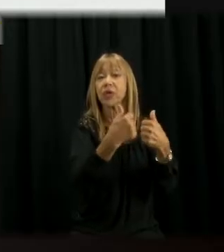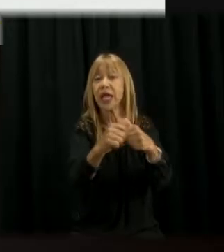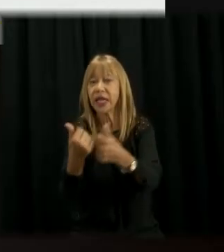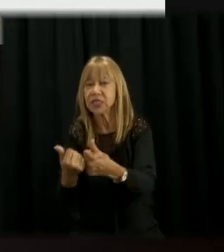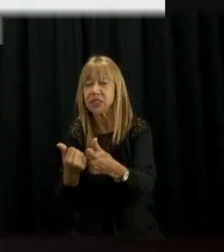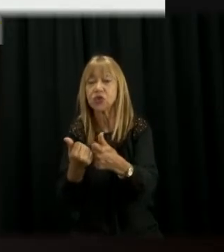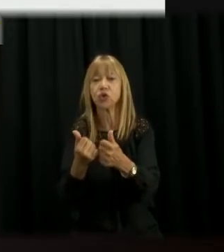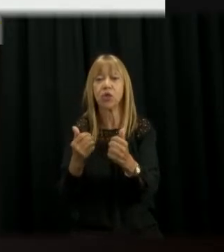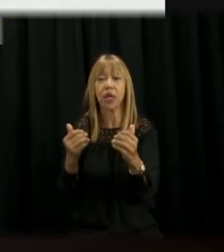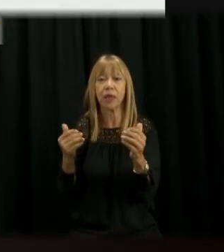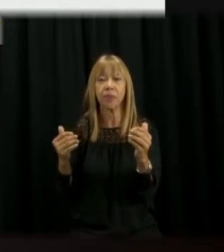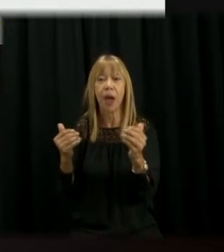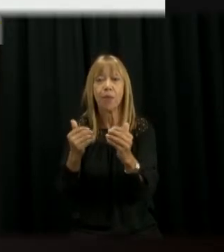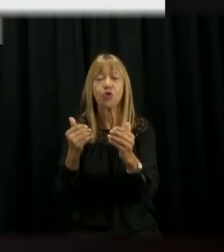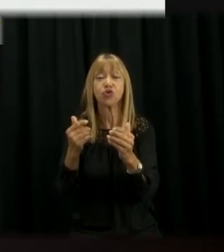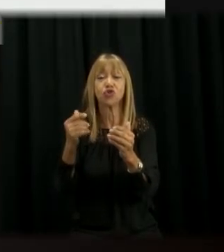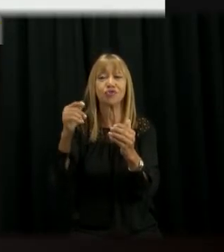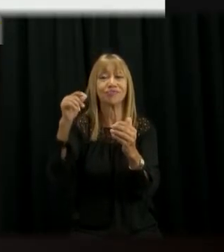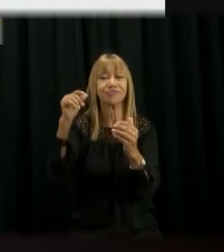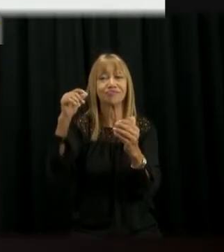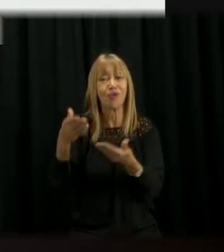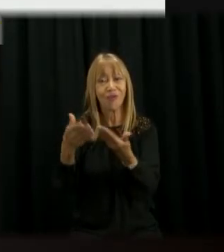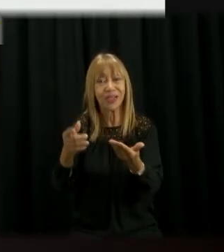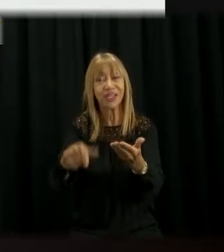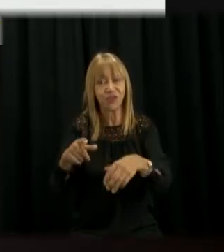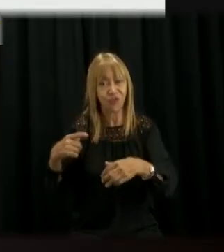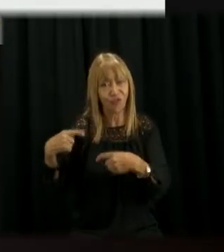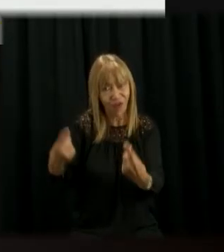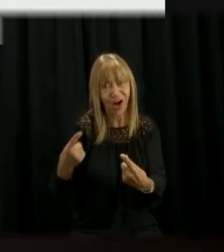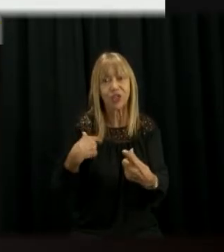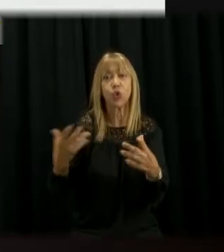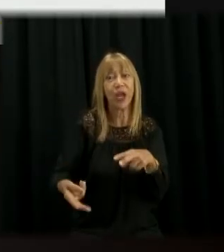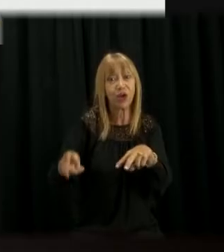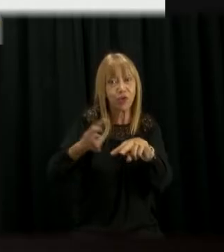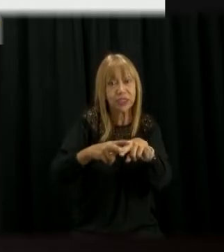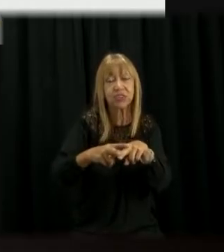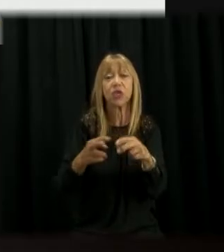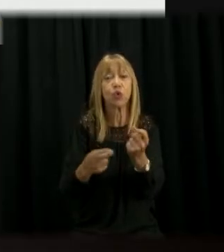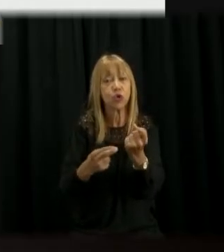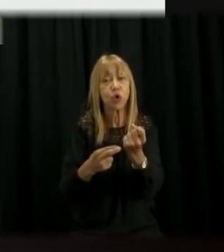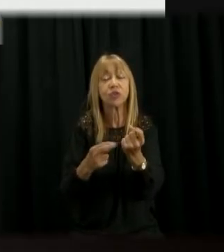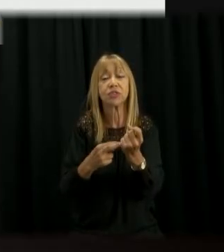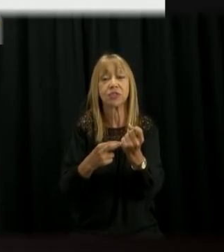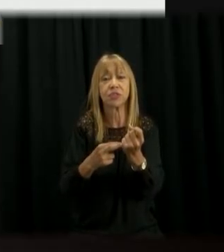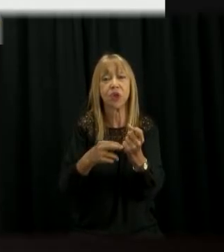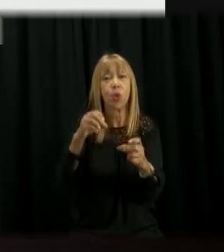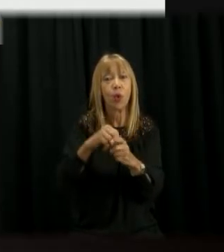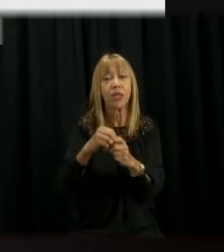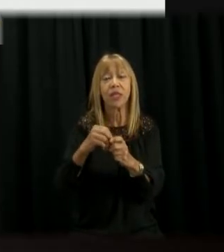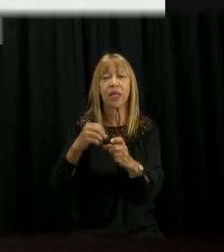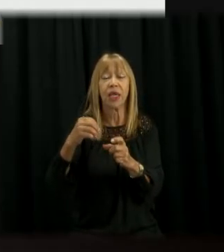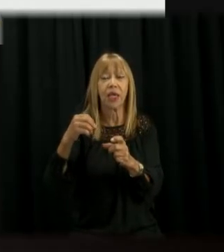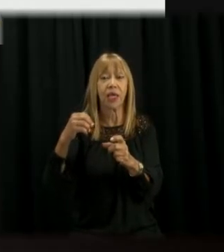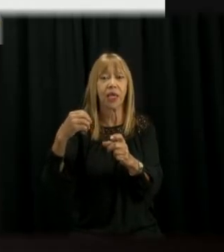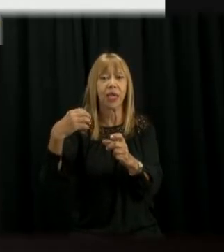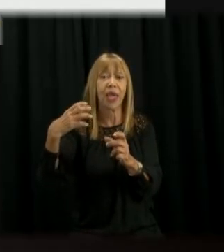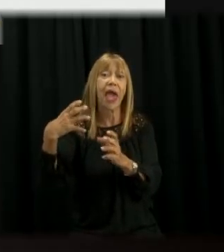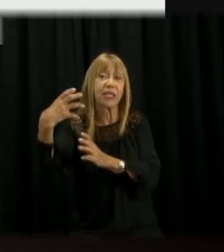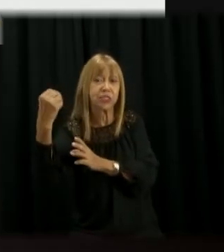correspondientes y en la contabilidad central. Así que hasta ahora, para aumentar estos recursos